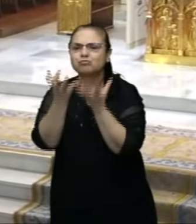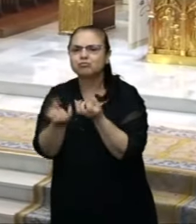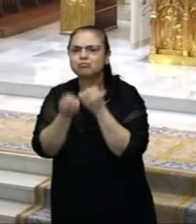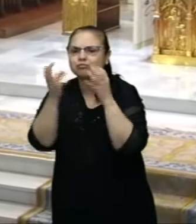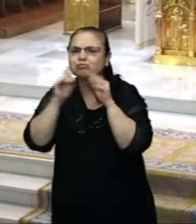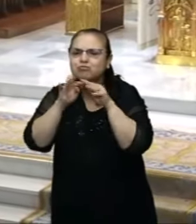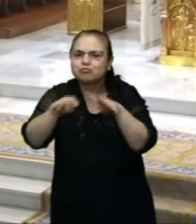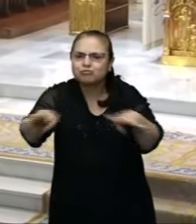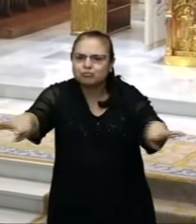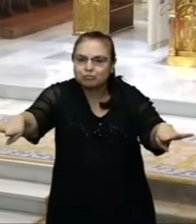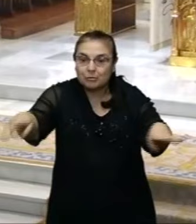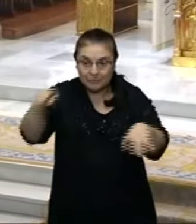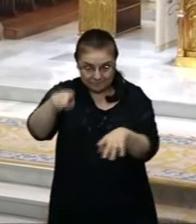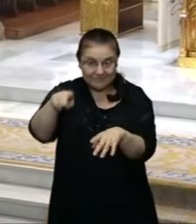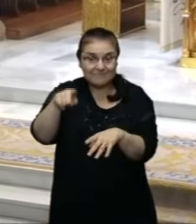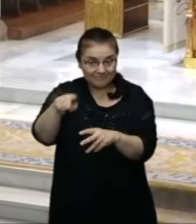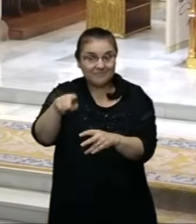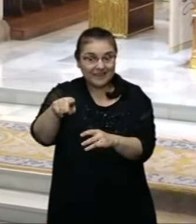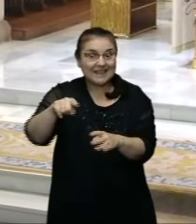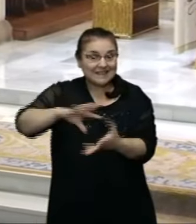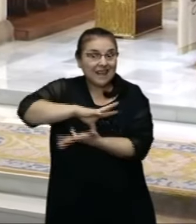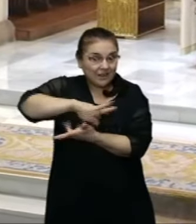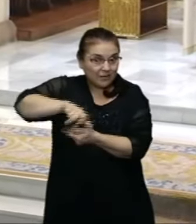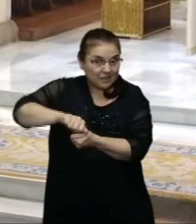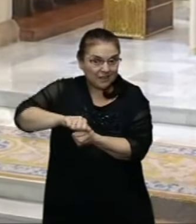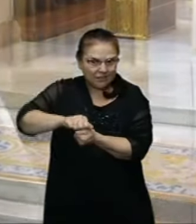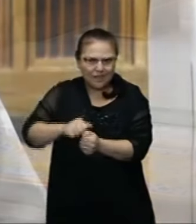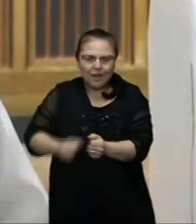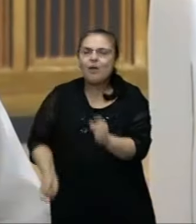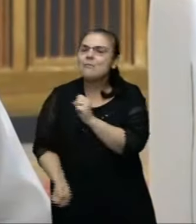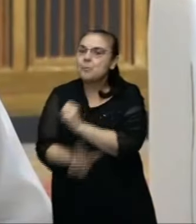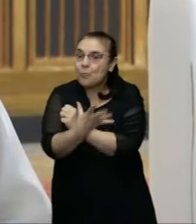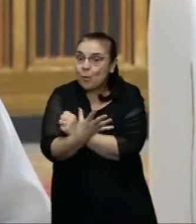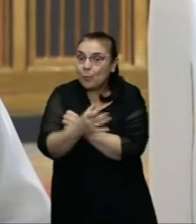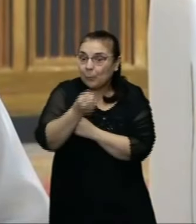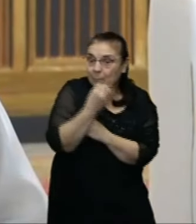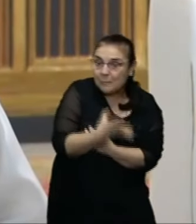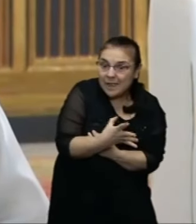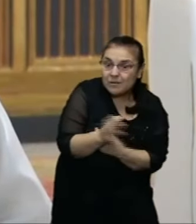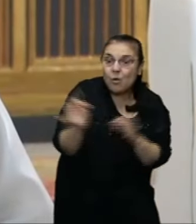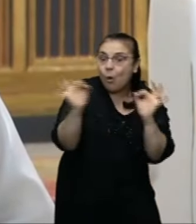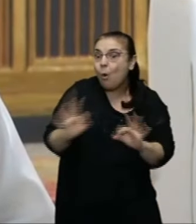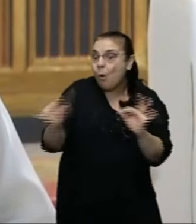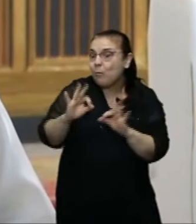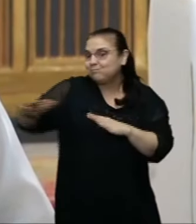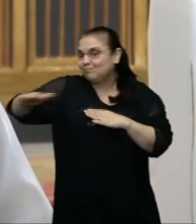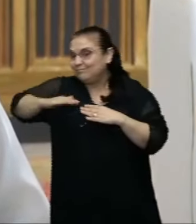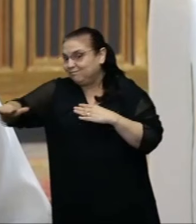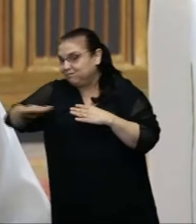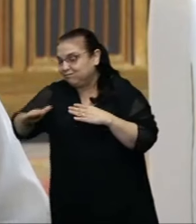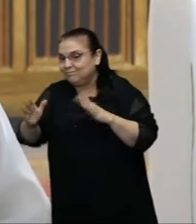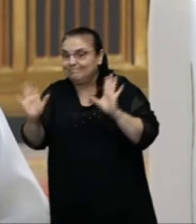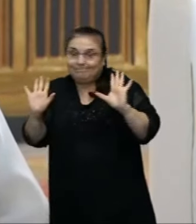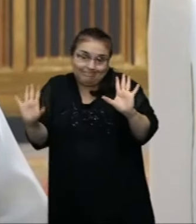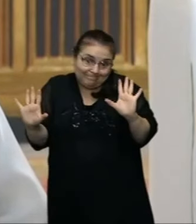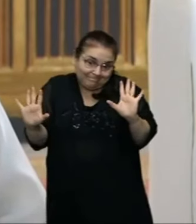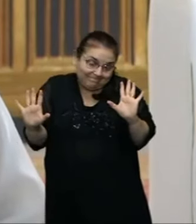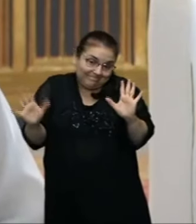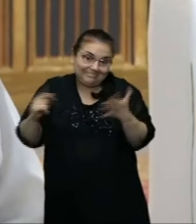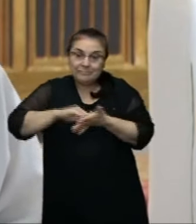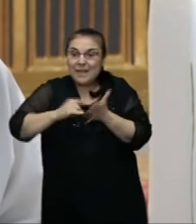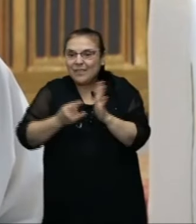de alguna manera pueden dar frutos, buenos o malos. Nos los encontramos en los medios de comunicación tantas veces, ¿no? Como a